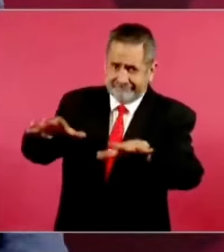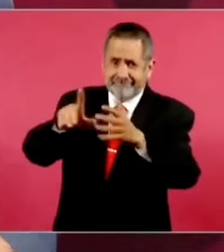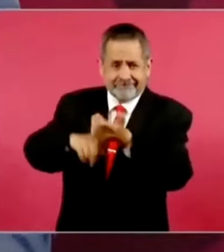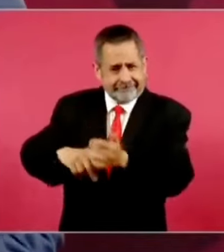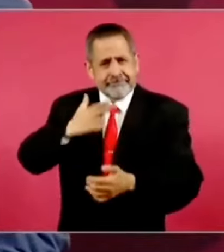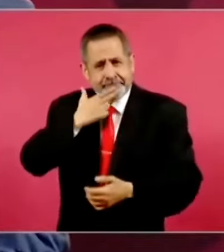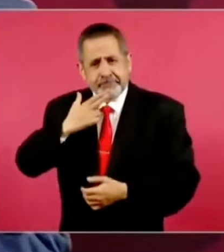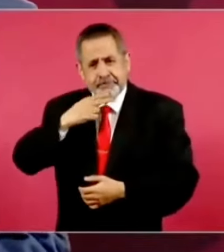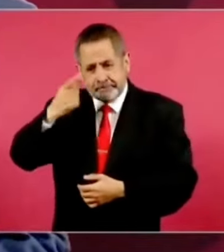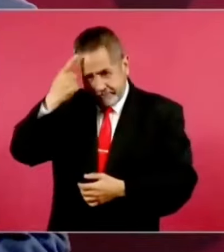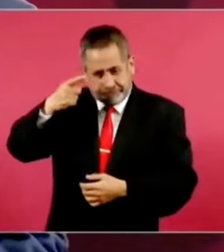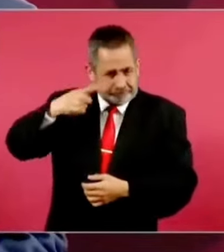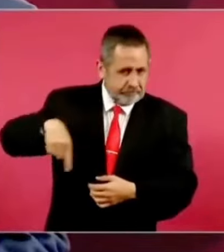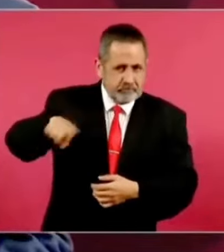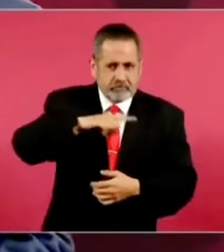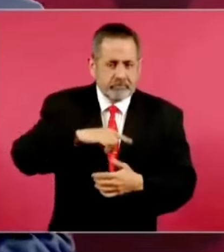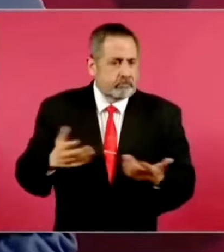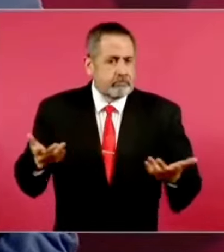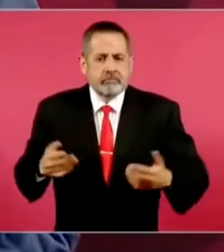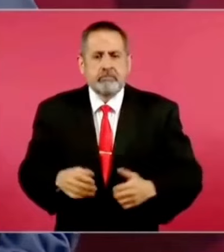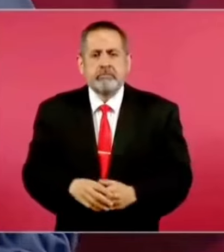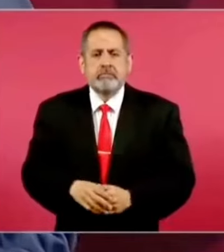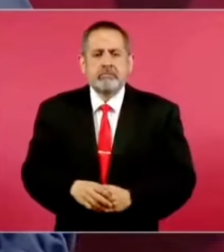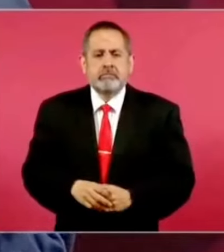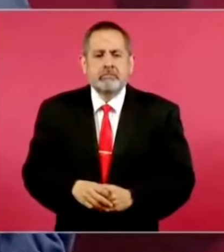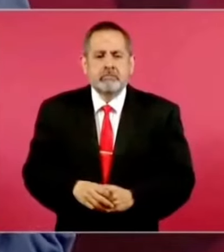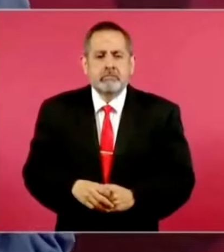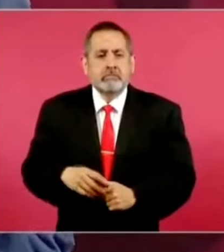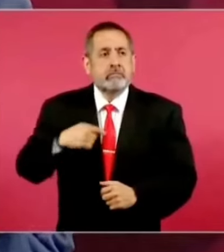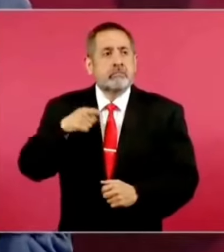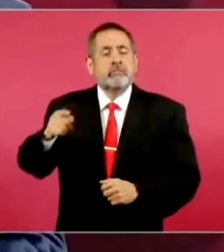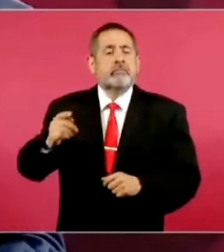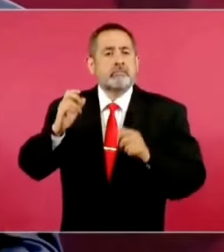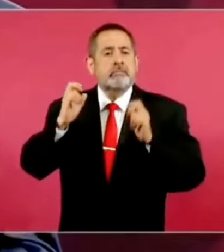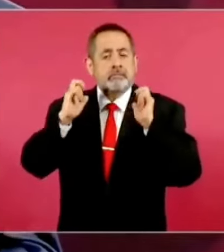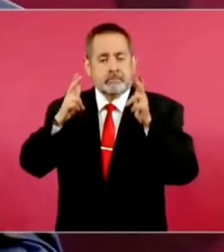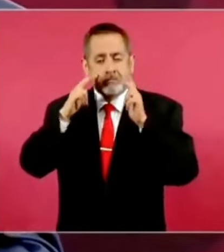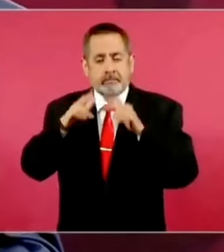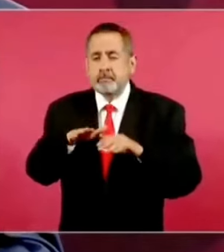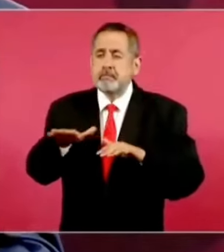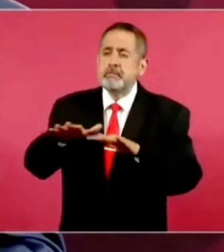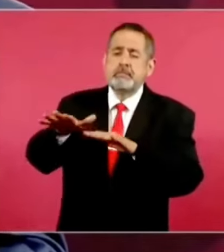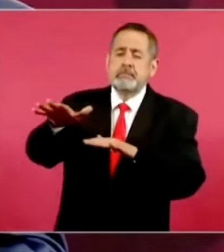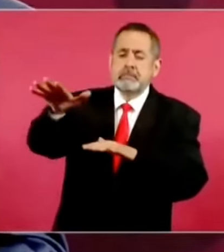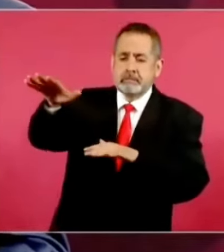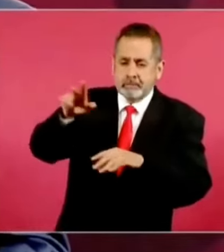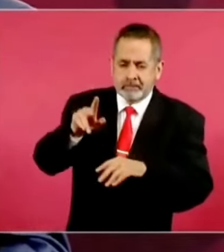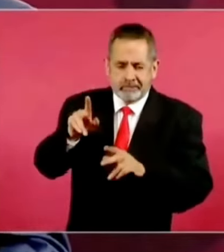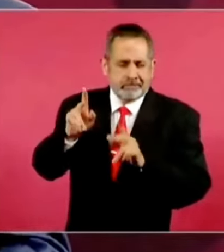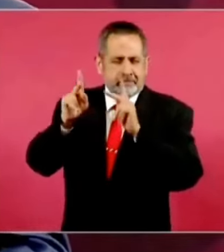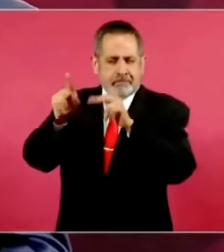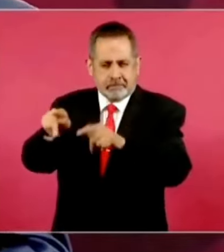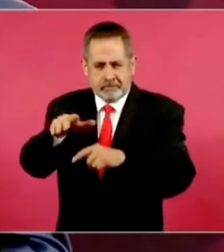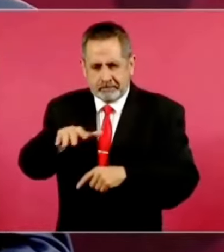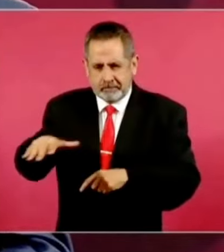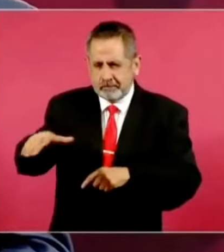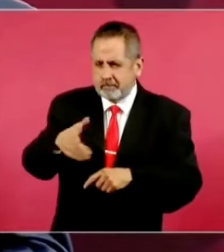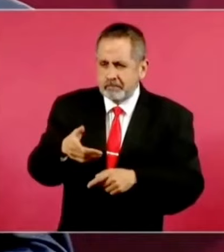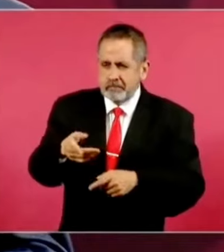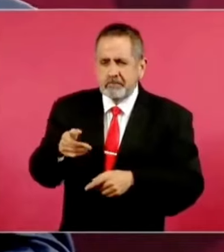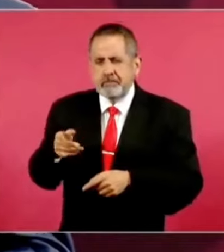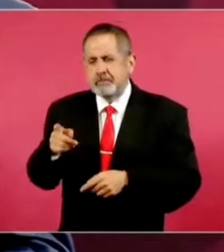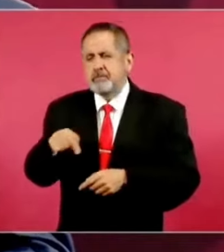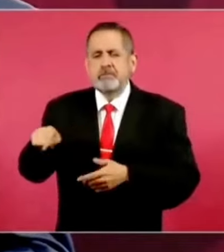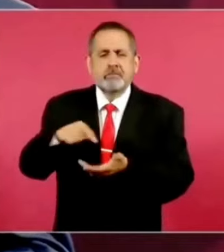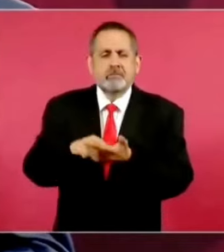funcione en todos lados, porque estaba en Chiapas allá revisando unos puentes en La Angostura,